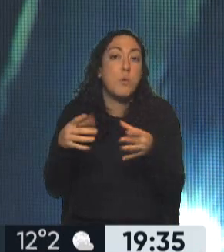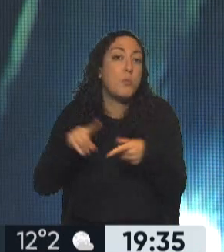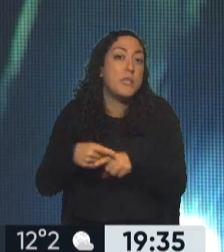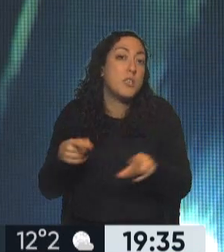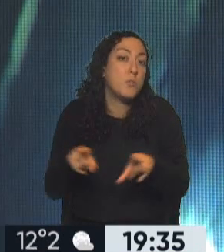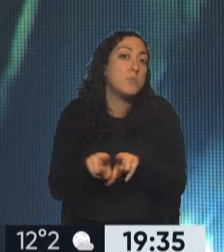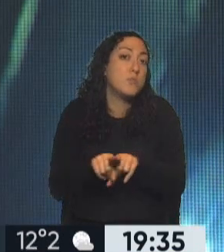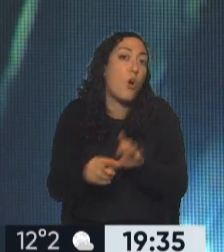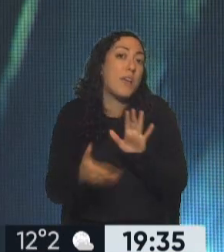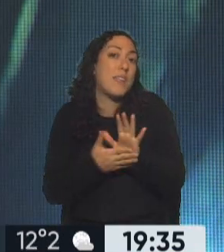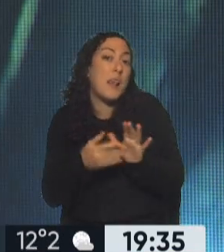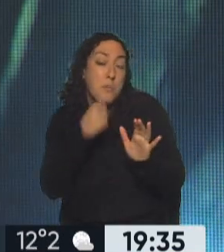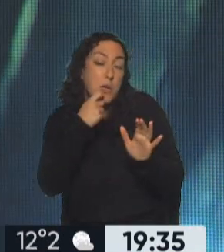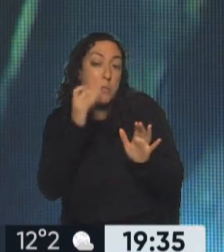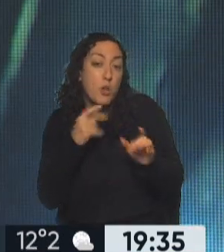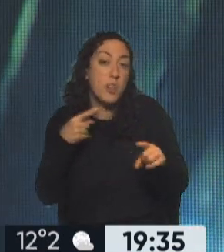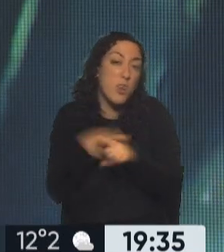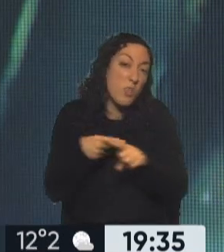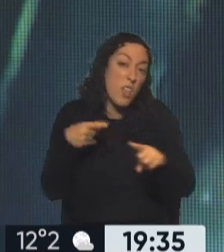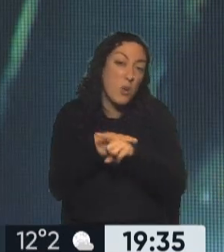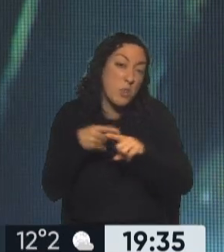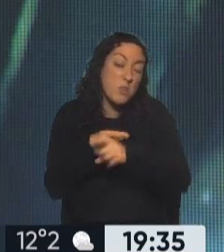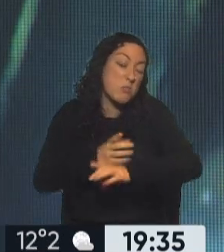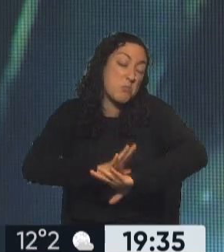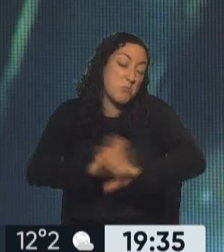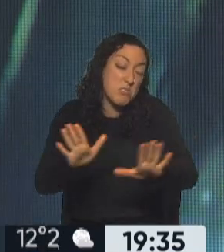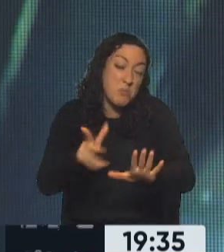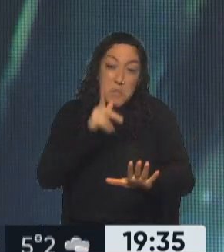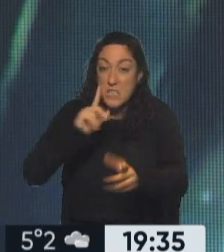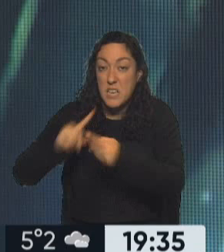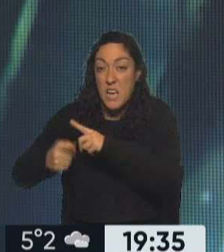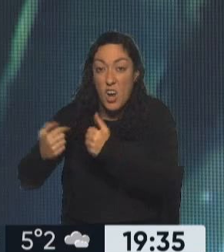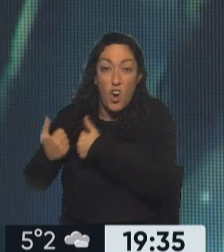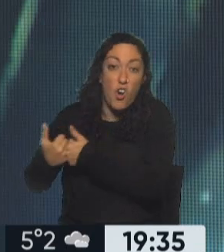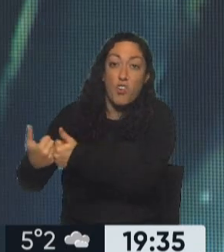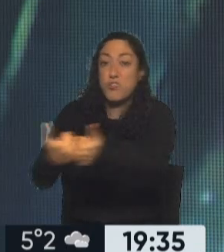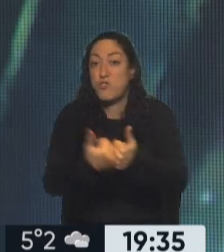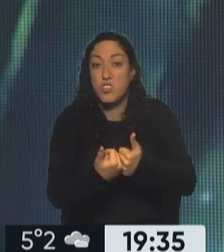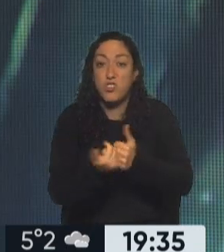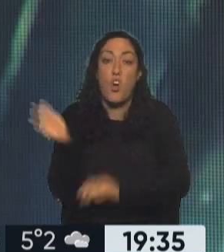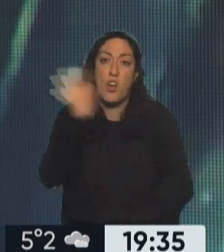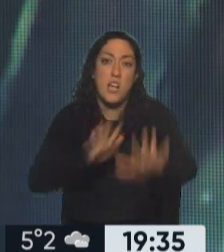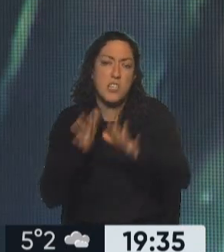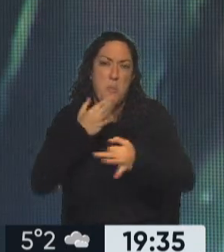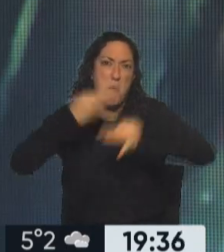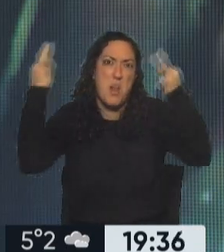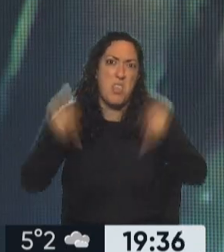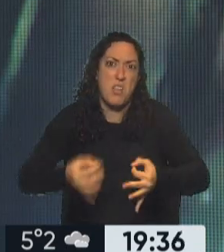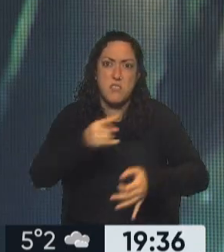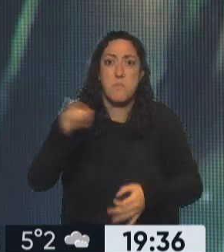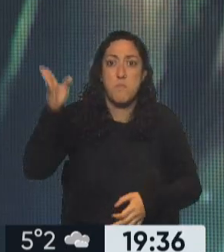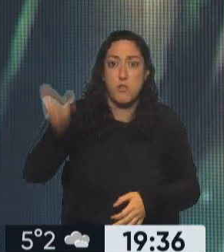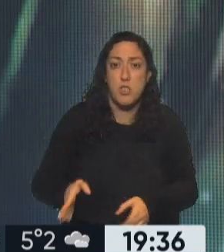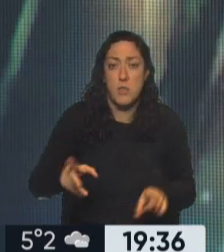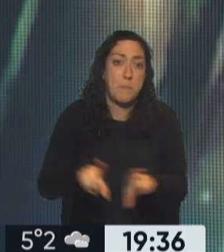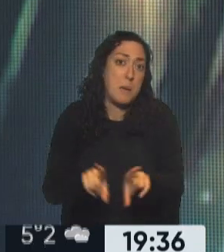del progresismo, que hay ciertas cosas que dejó de discutir porque parecían consensos armados, parecían verdades absolutas. Claro. El caso impositivo es